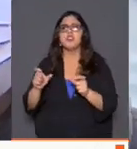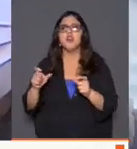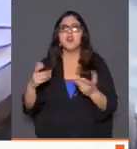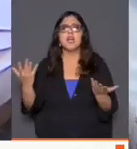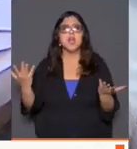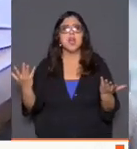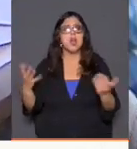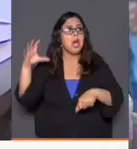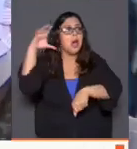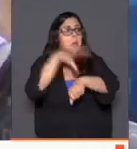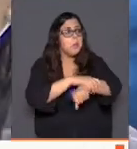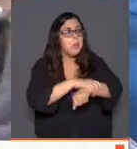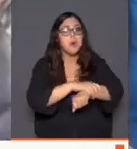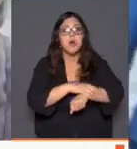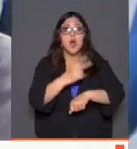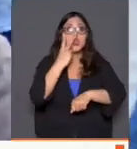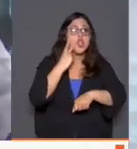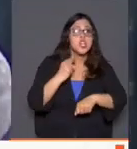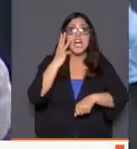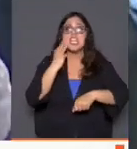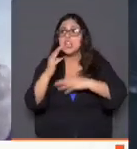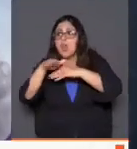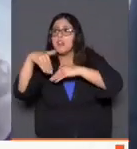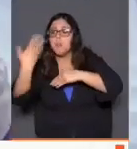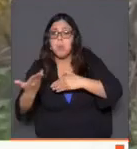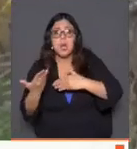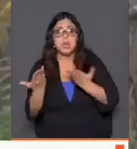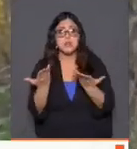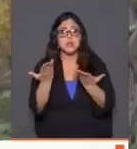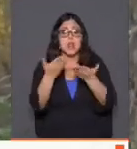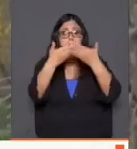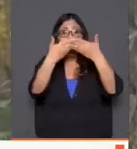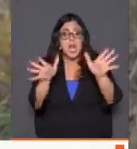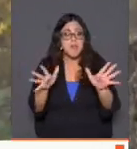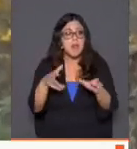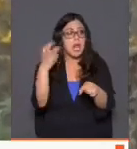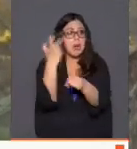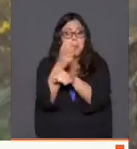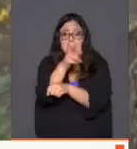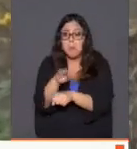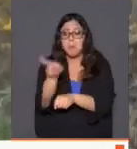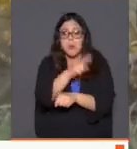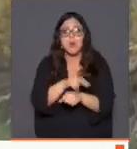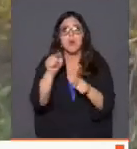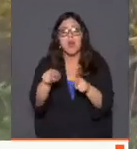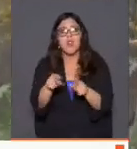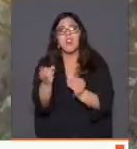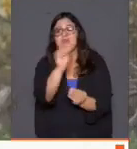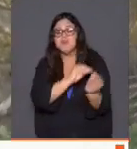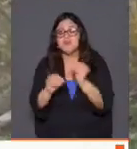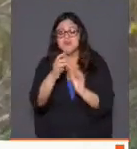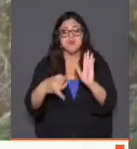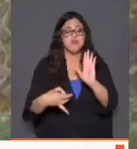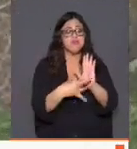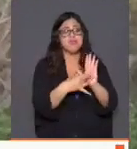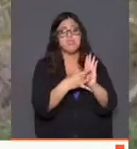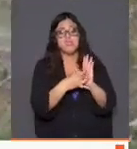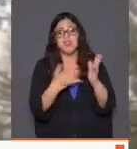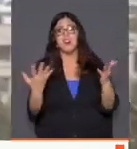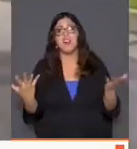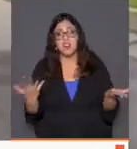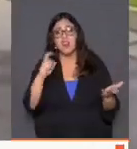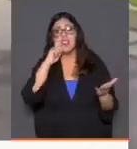dos días, tres días después, siguen cometiendo los mismos asaltos. Diversos factores se mezclan en estos delitos que sin duda generan un